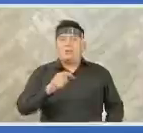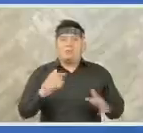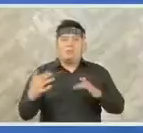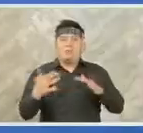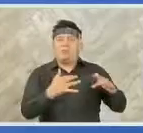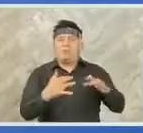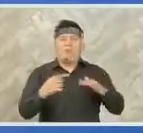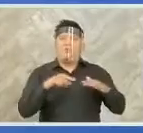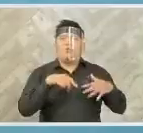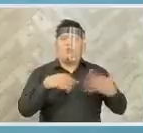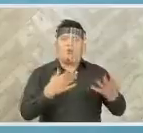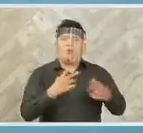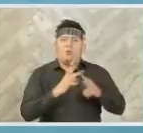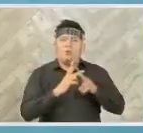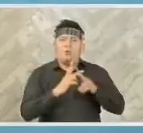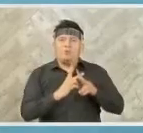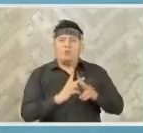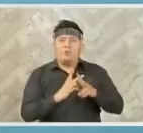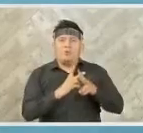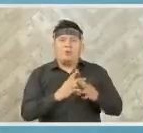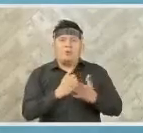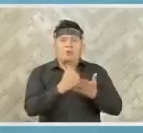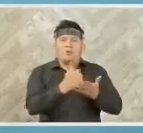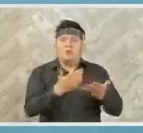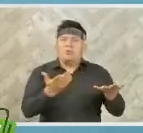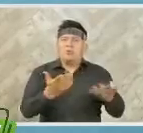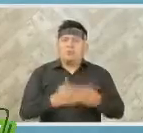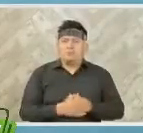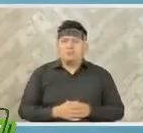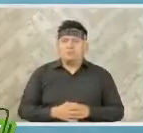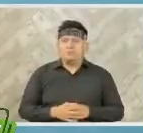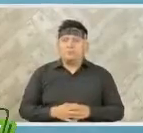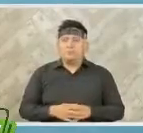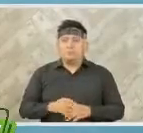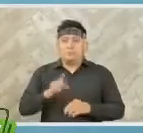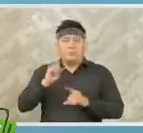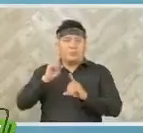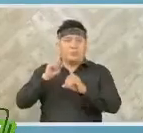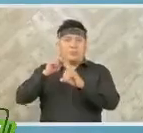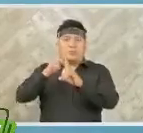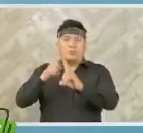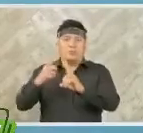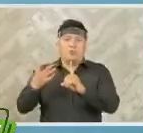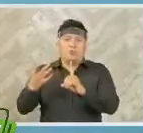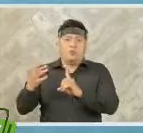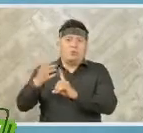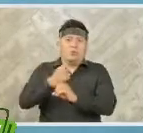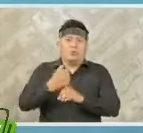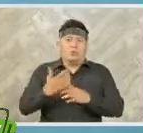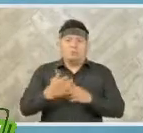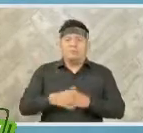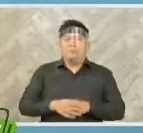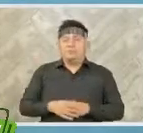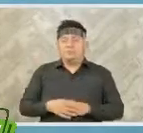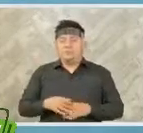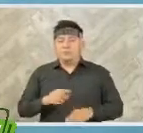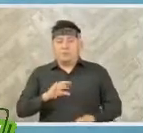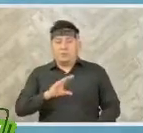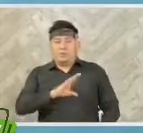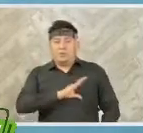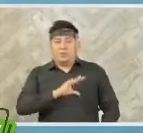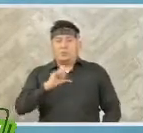¿Cuál sería? Pues yo diría que este logro se fundamenta en la contribución que hizo la Alcaldía de Cúcuta